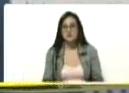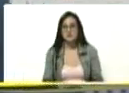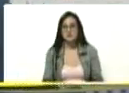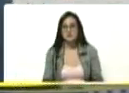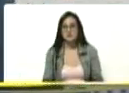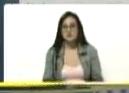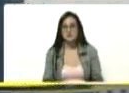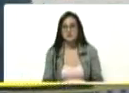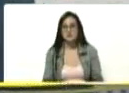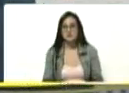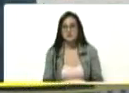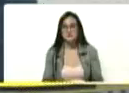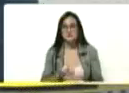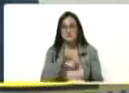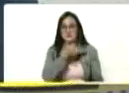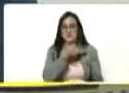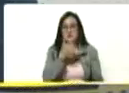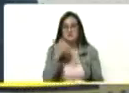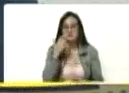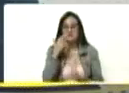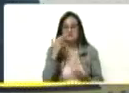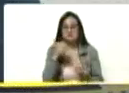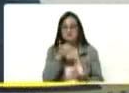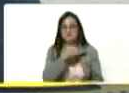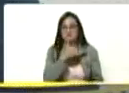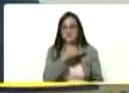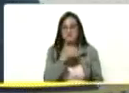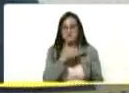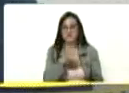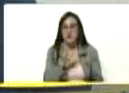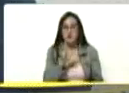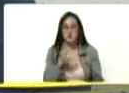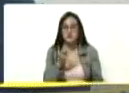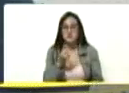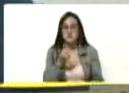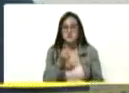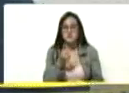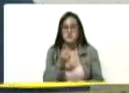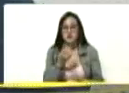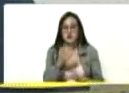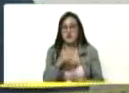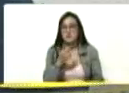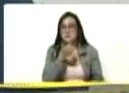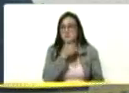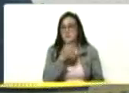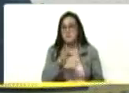estaba rendida, pero Grenada no se había rendido,